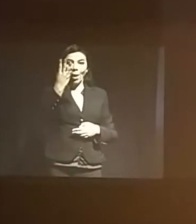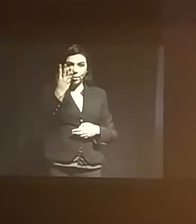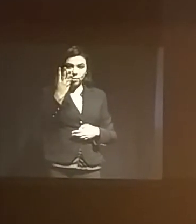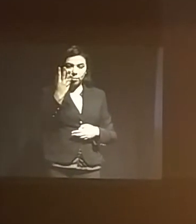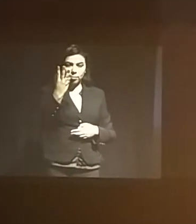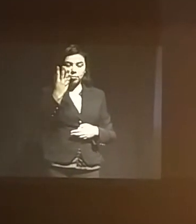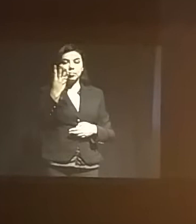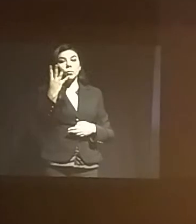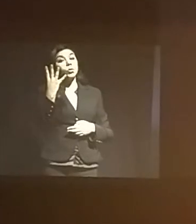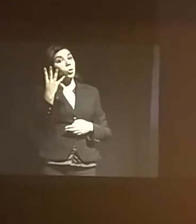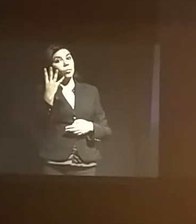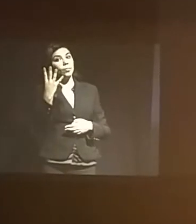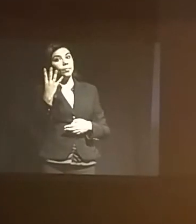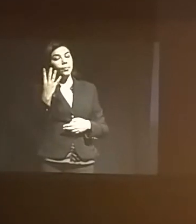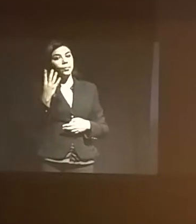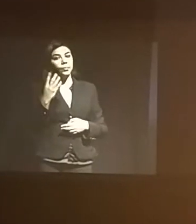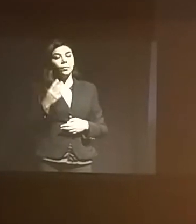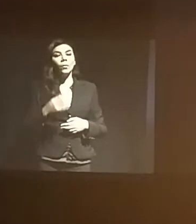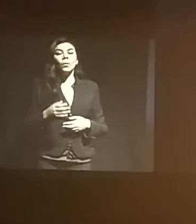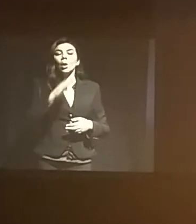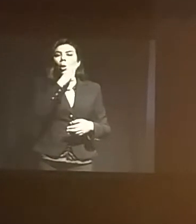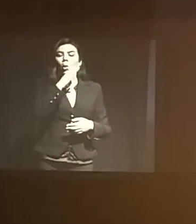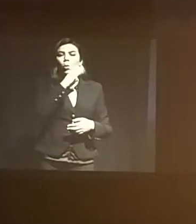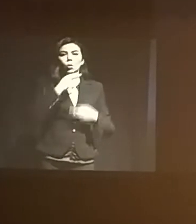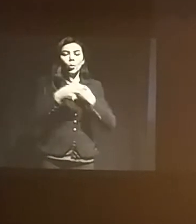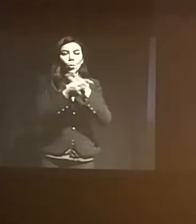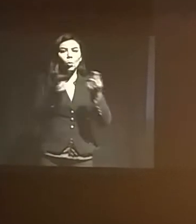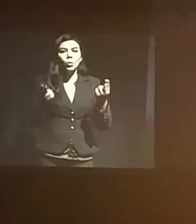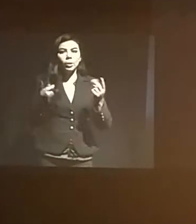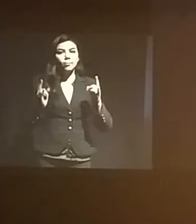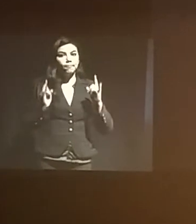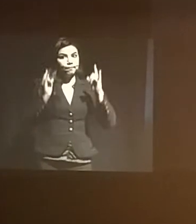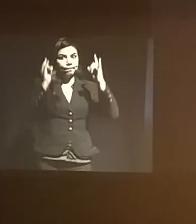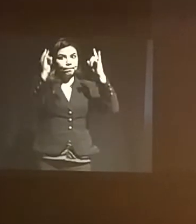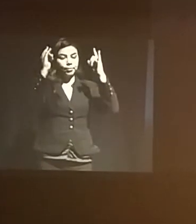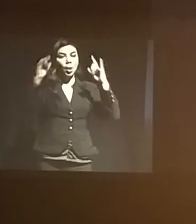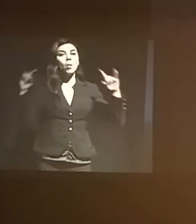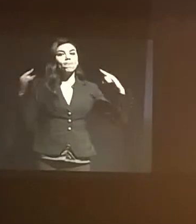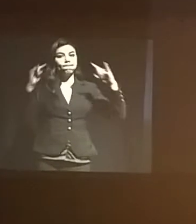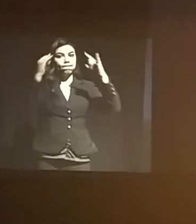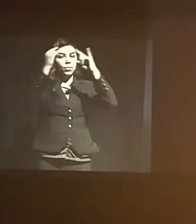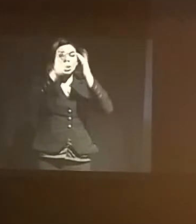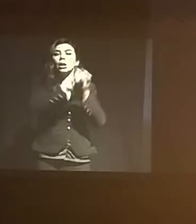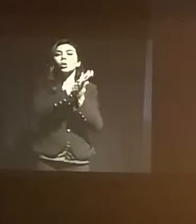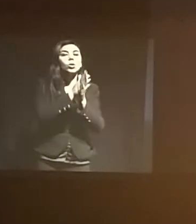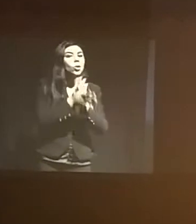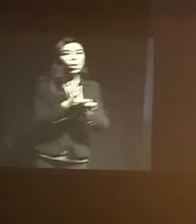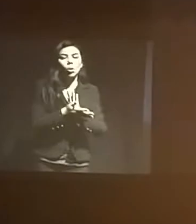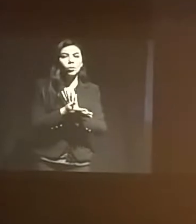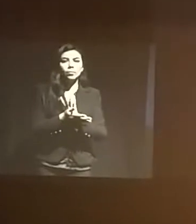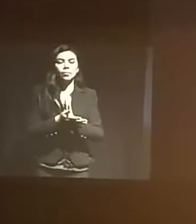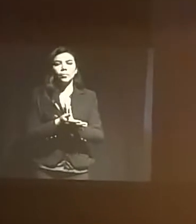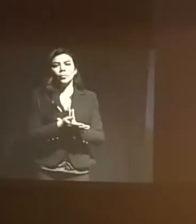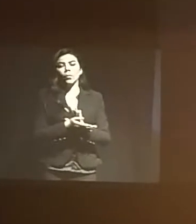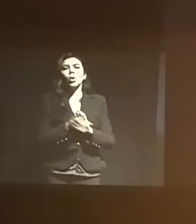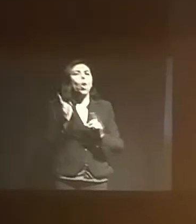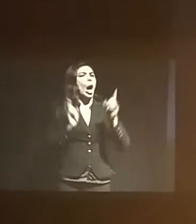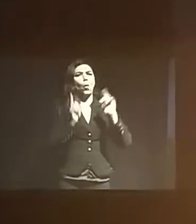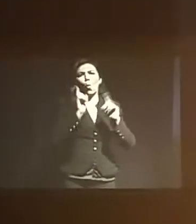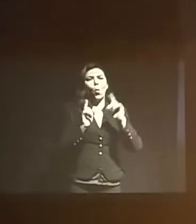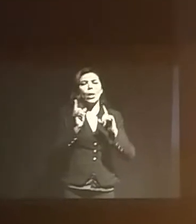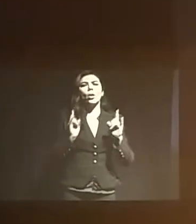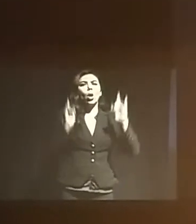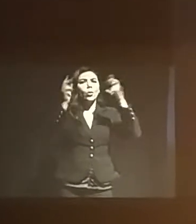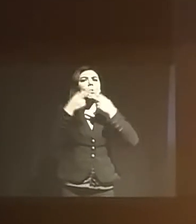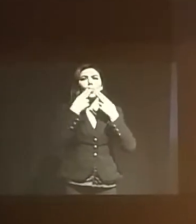político-administrativa. Bienes nacionales de uso público, edificaciones de todos los destinos. O sea, esto no es alguna, no es que los